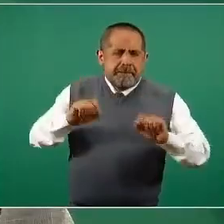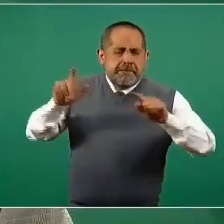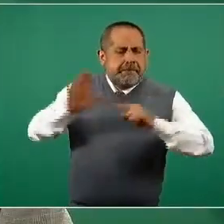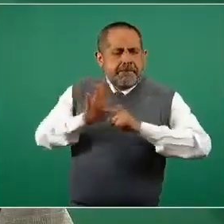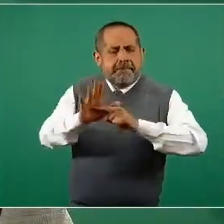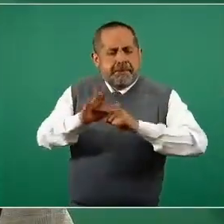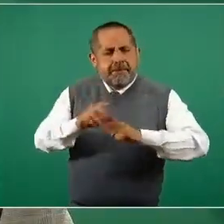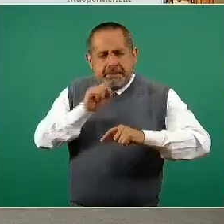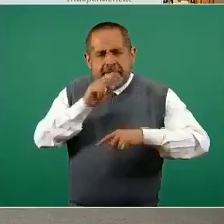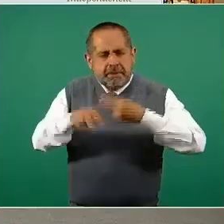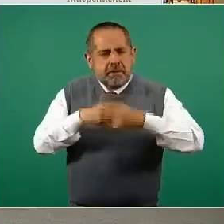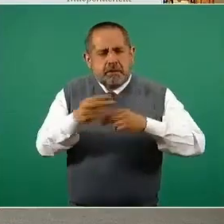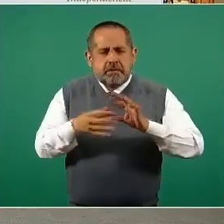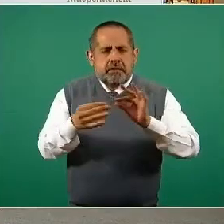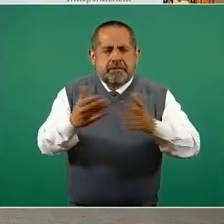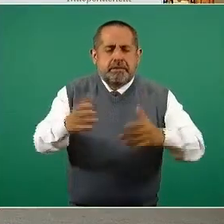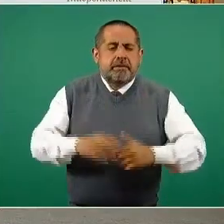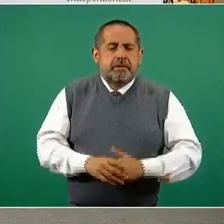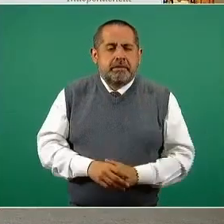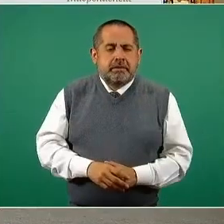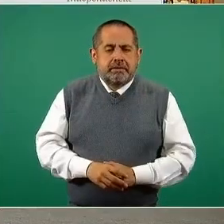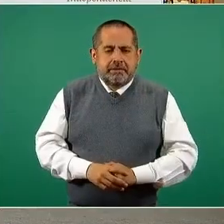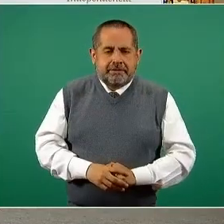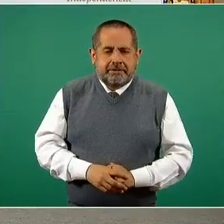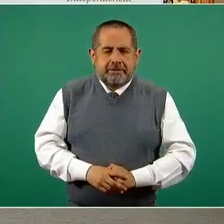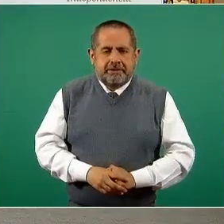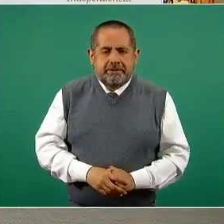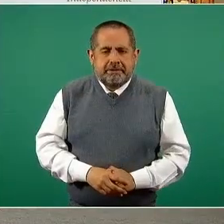también por municipios sin problema alguno.